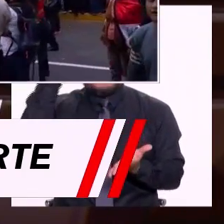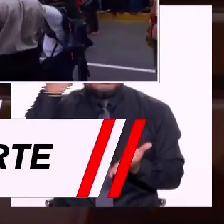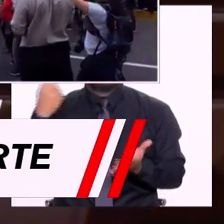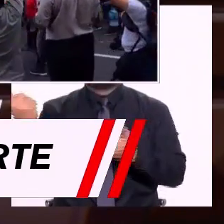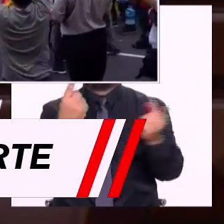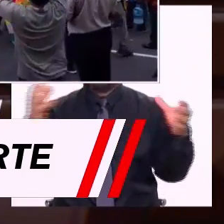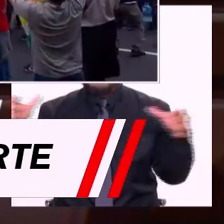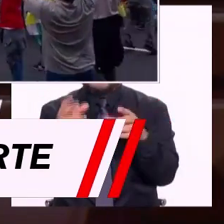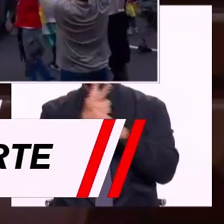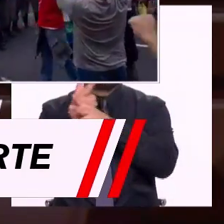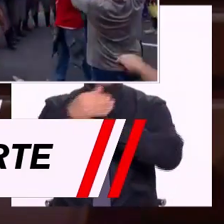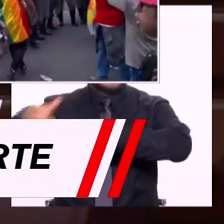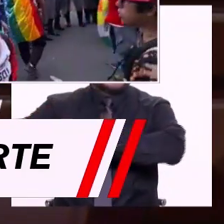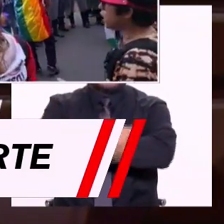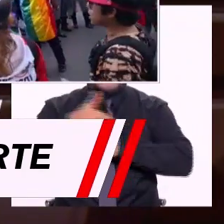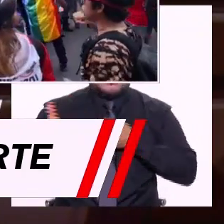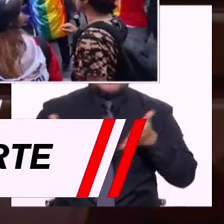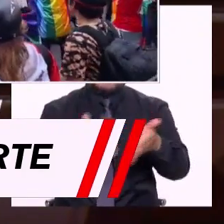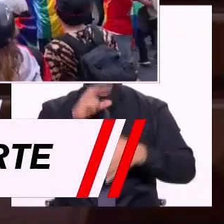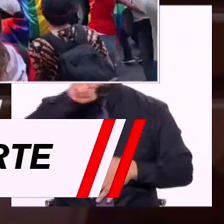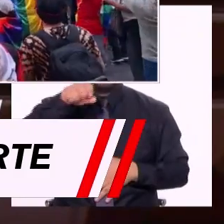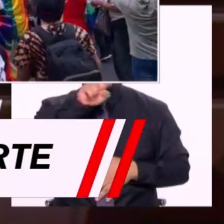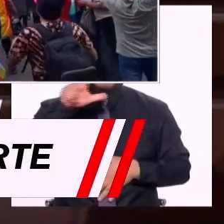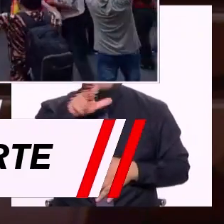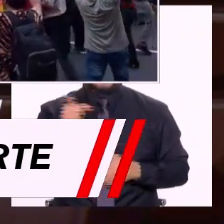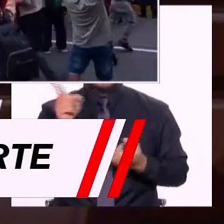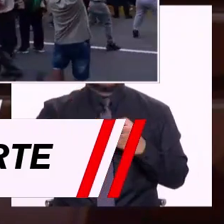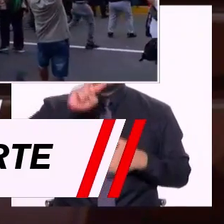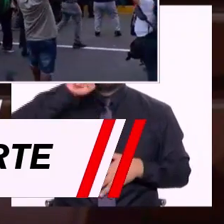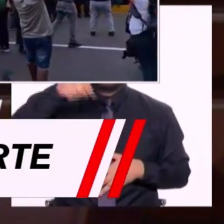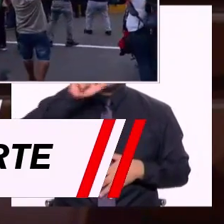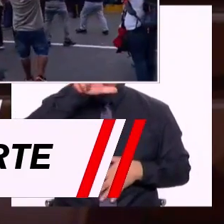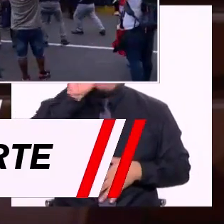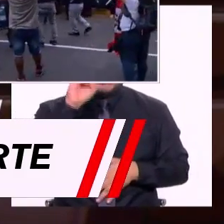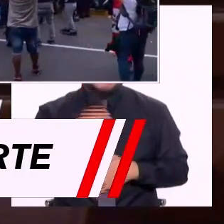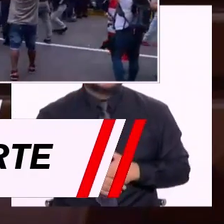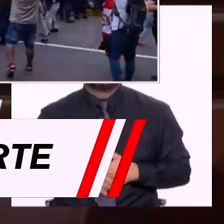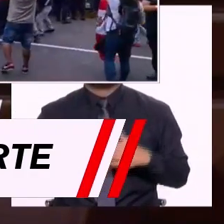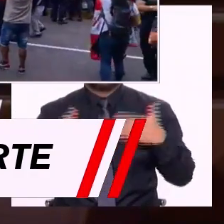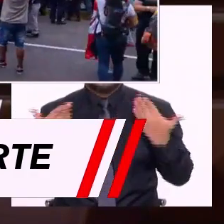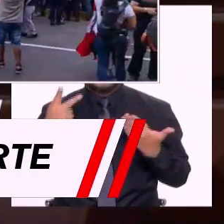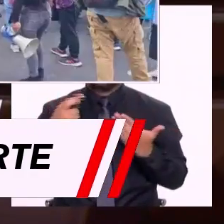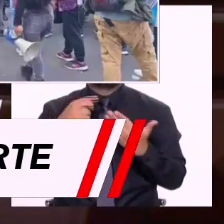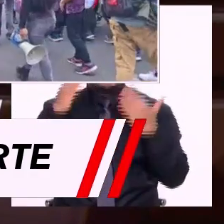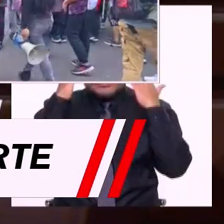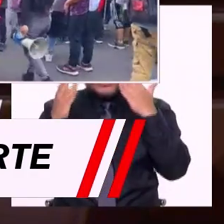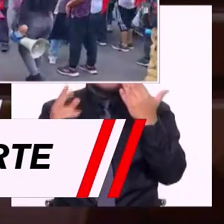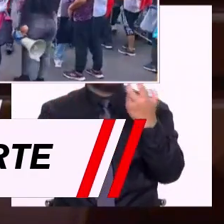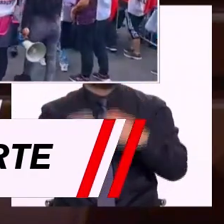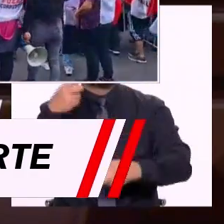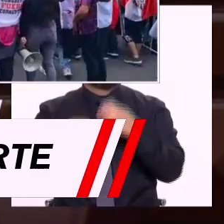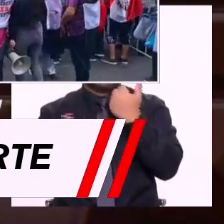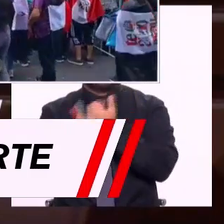2023-2030 para mitigar el problema público de la inseguridad vial y, en consecuencia, reducir